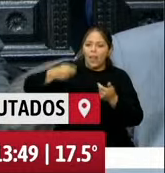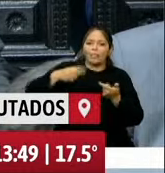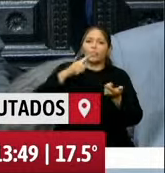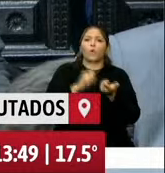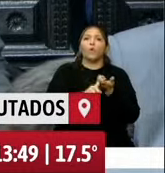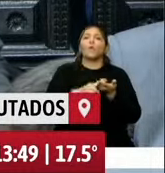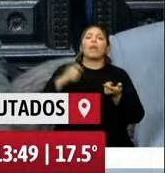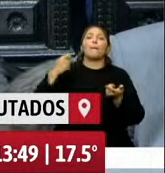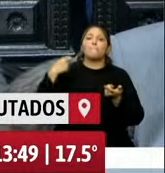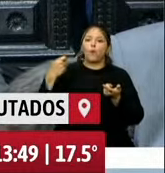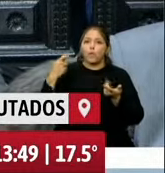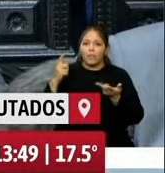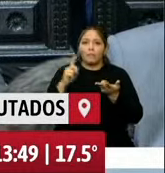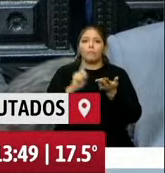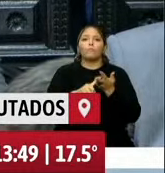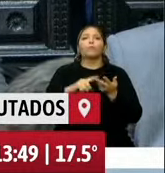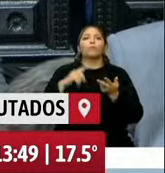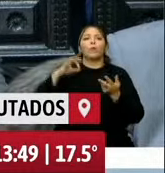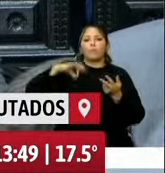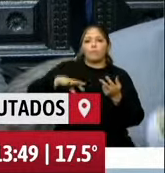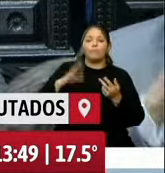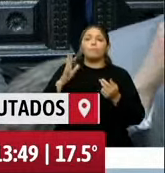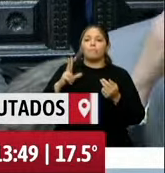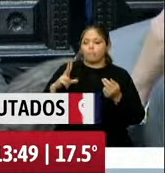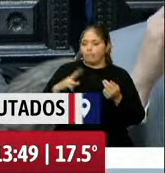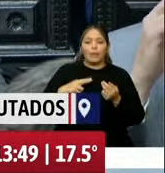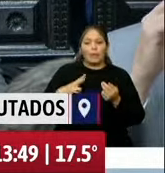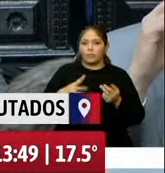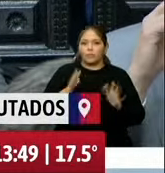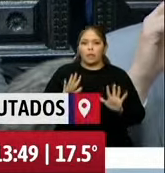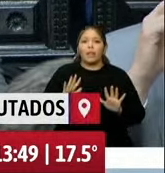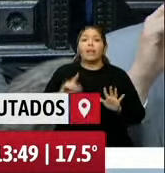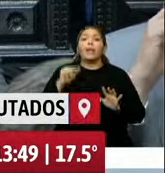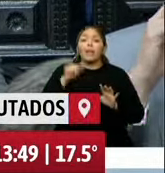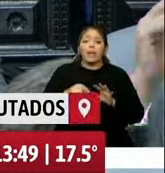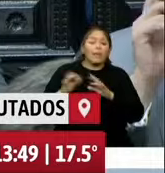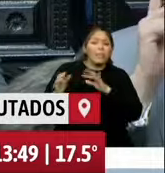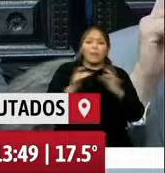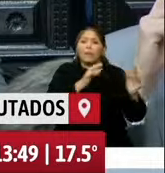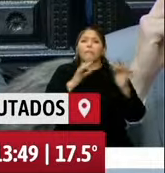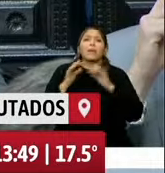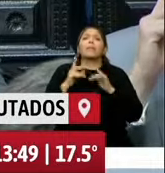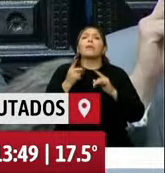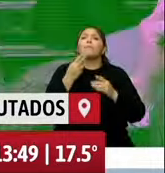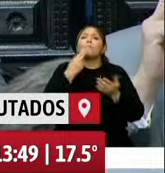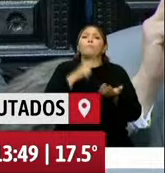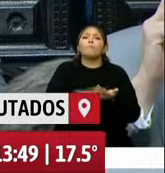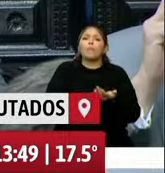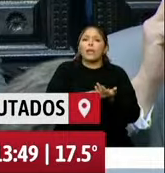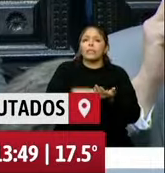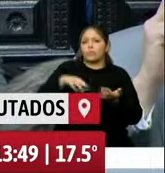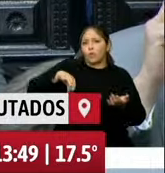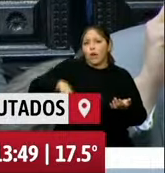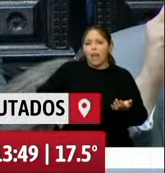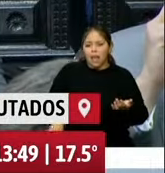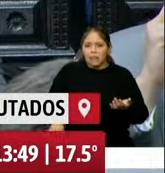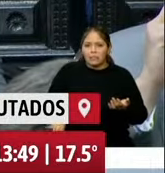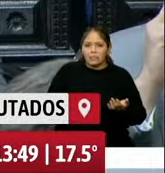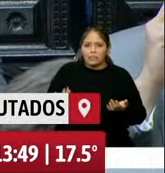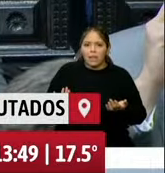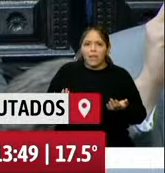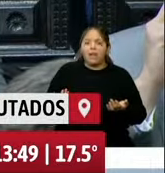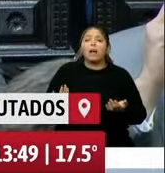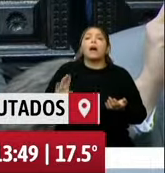reducir los impuestos pero de hecho lo que se está haciendo ahora es en muchos casos subirlos No eso eso es lo paradójico no eh eser